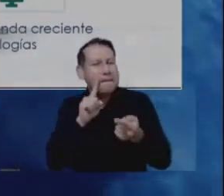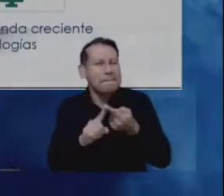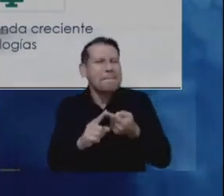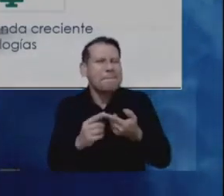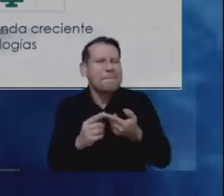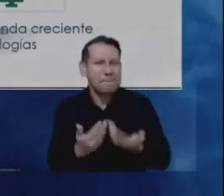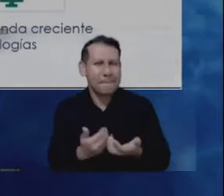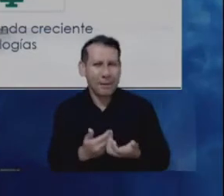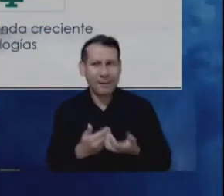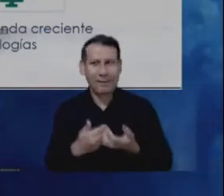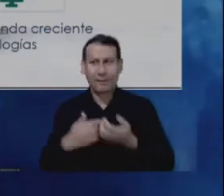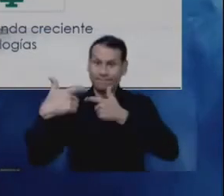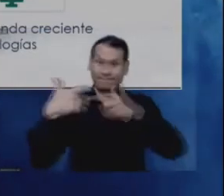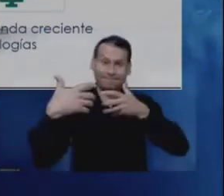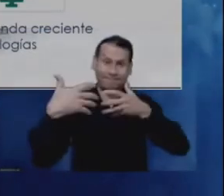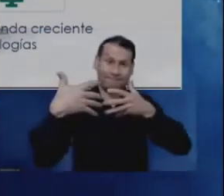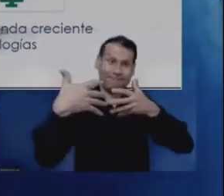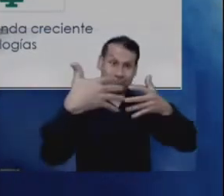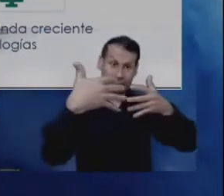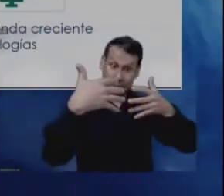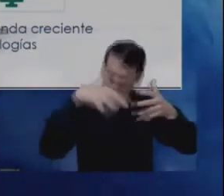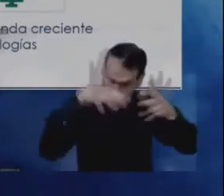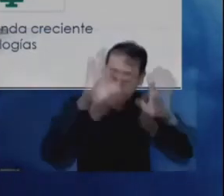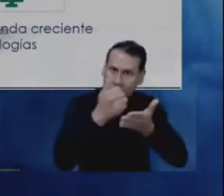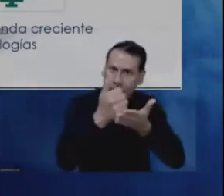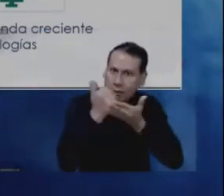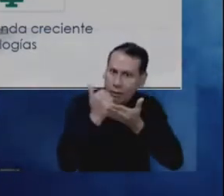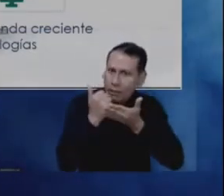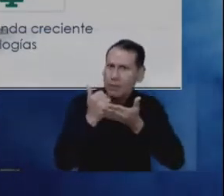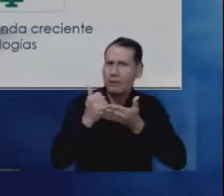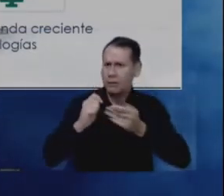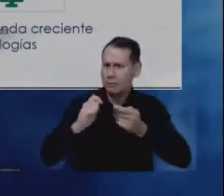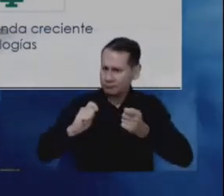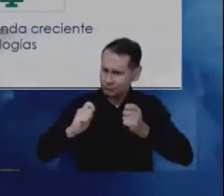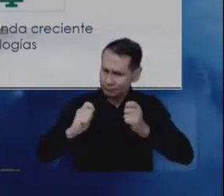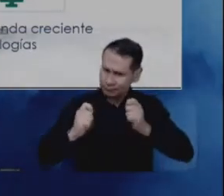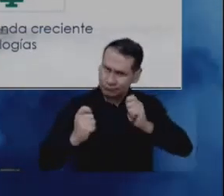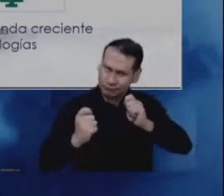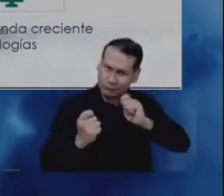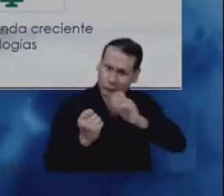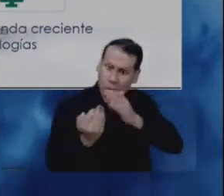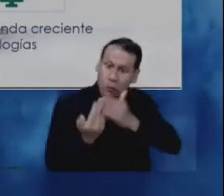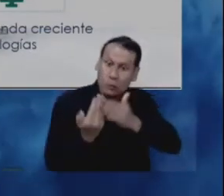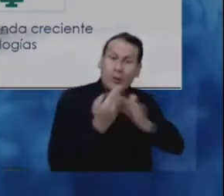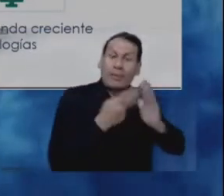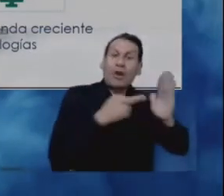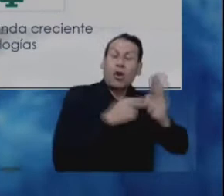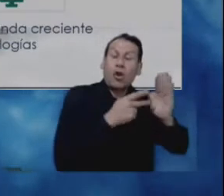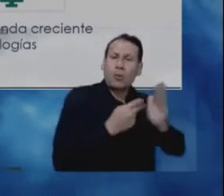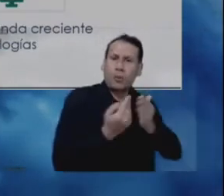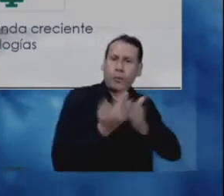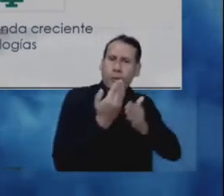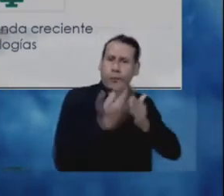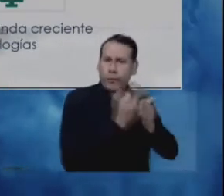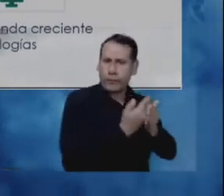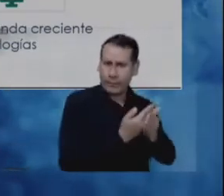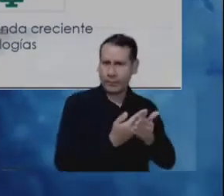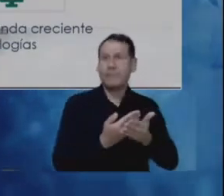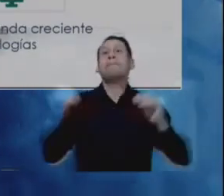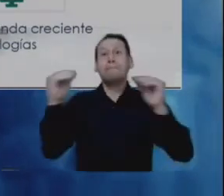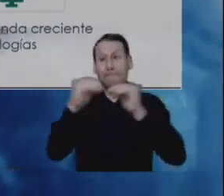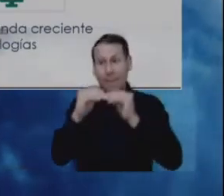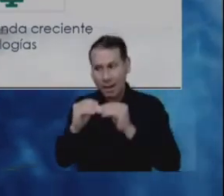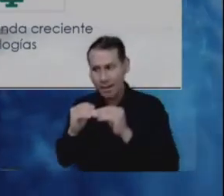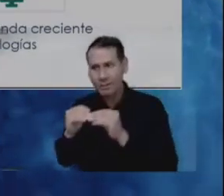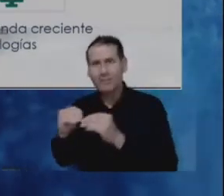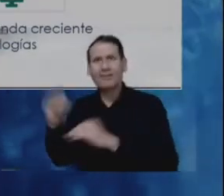es un habilitador para la transformación digital, pero también es un impulso para la reactivación económica del país. Y si bien nosotros lo hemos visto solamente, digamos, por el